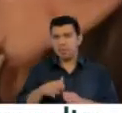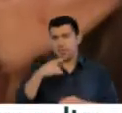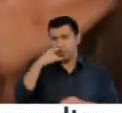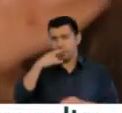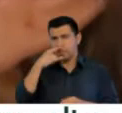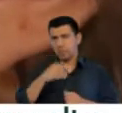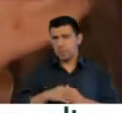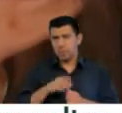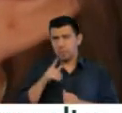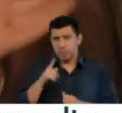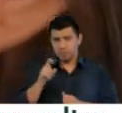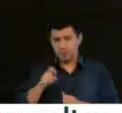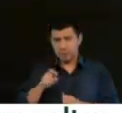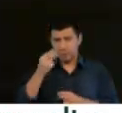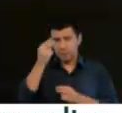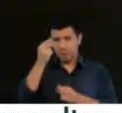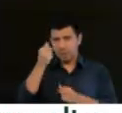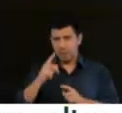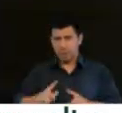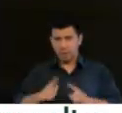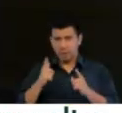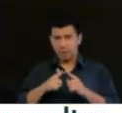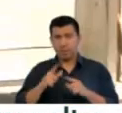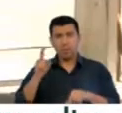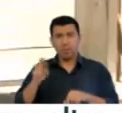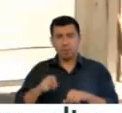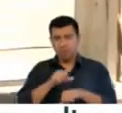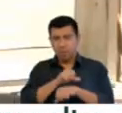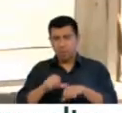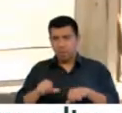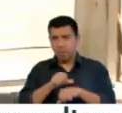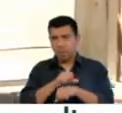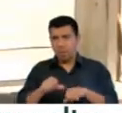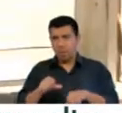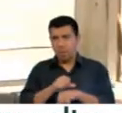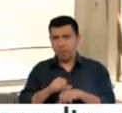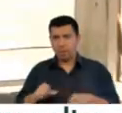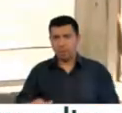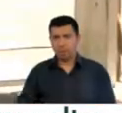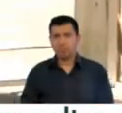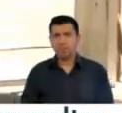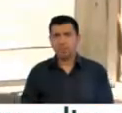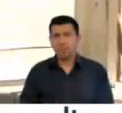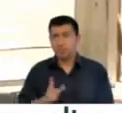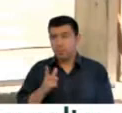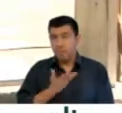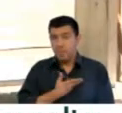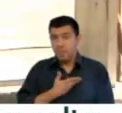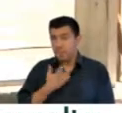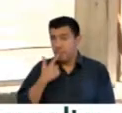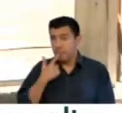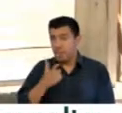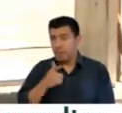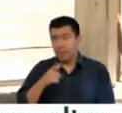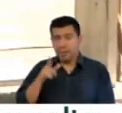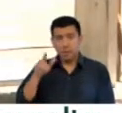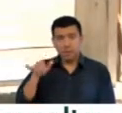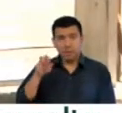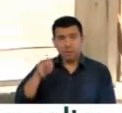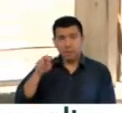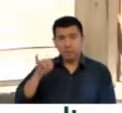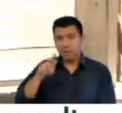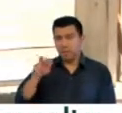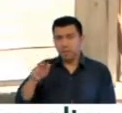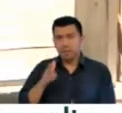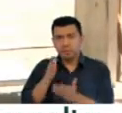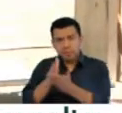que tenga calidad de vida, hay que operar y operar. La madre de Jennifer Ojeda ha acudido a todas las